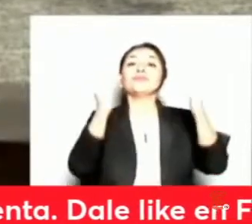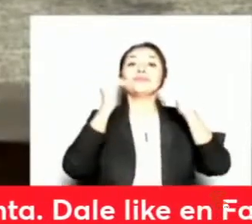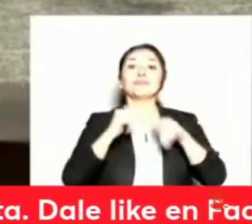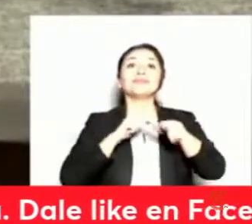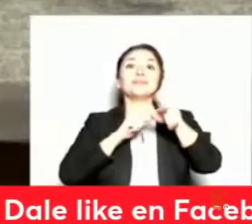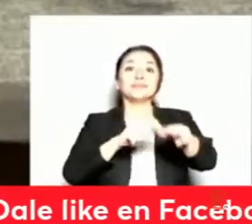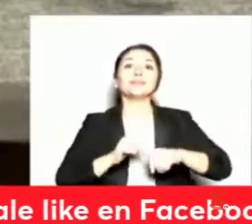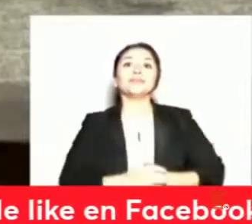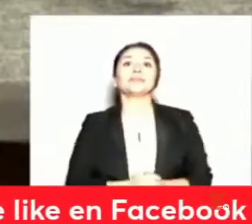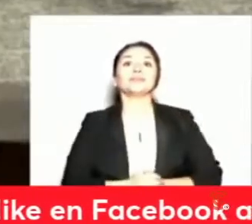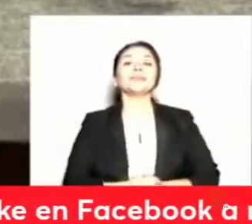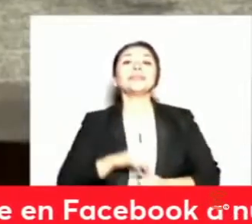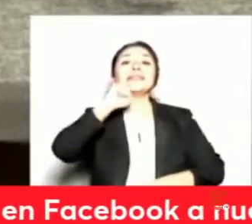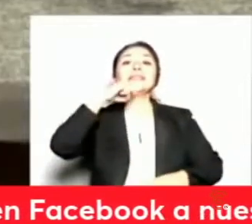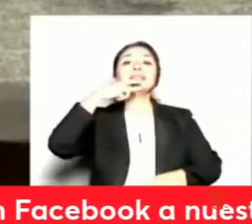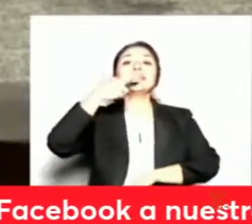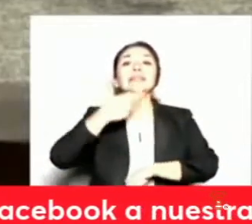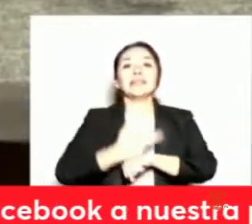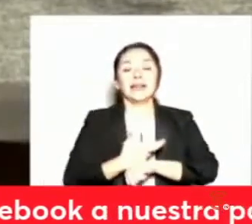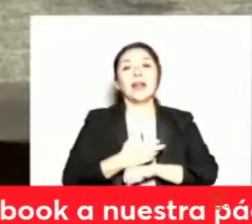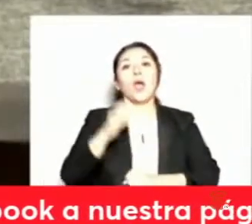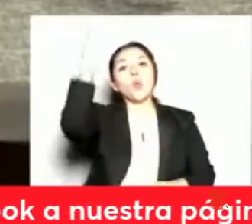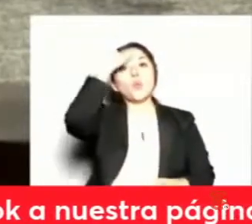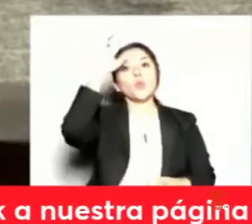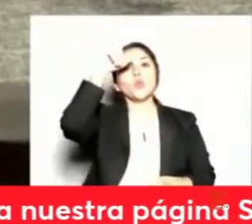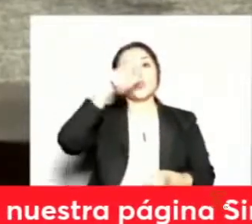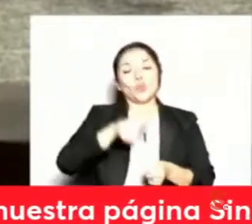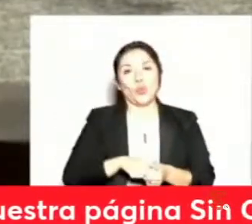Continuamos con la Secretaría de la Cultura.